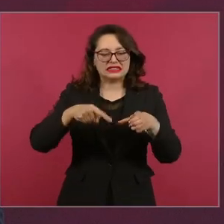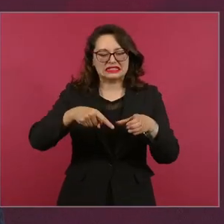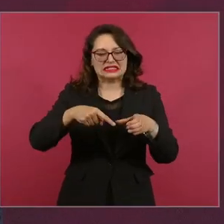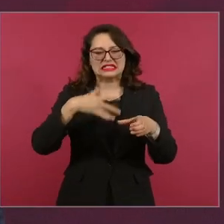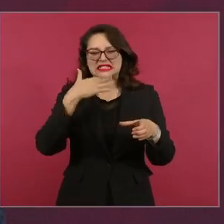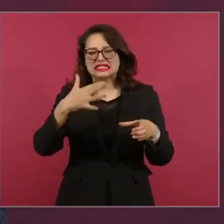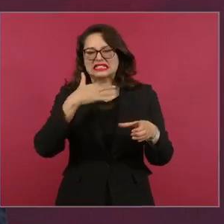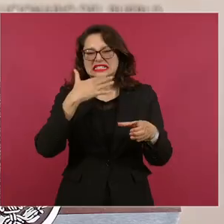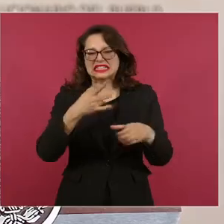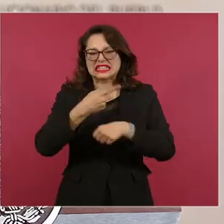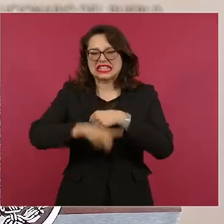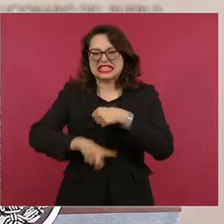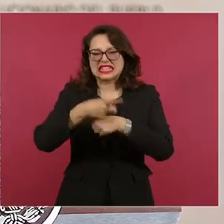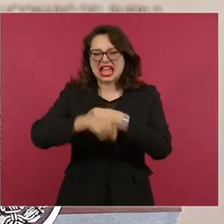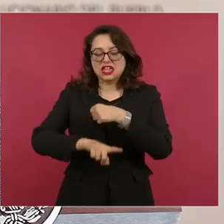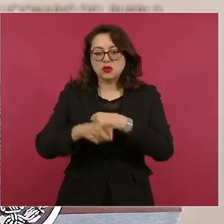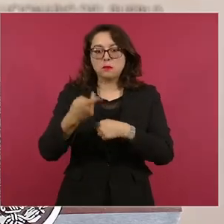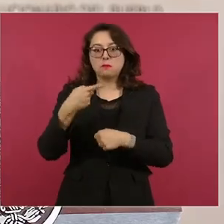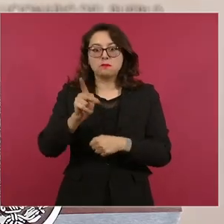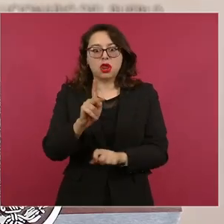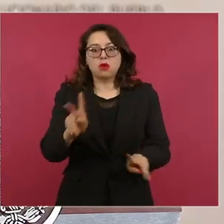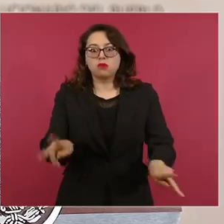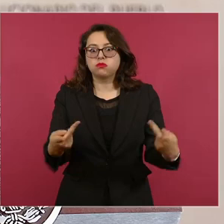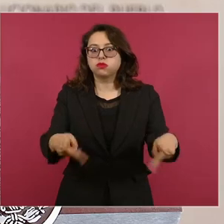con publicidad.